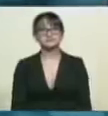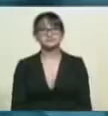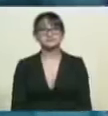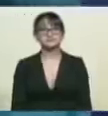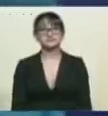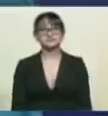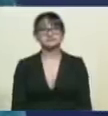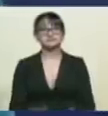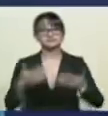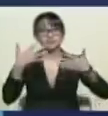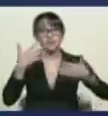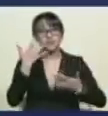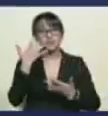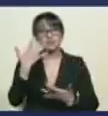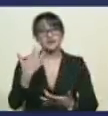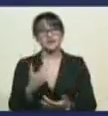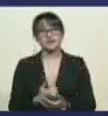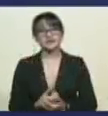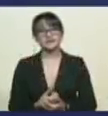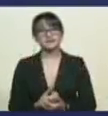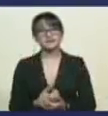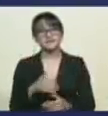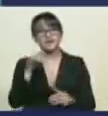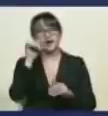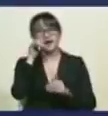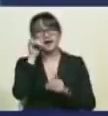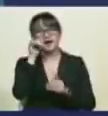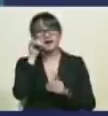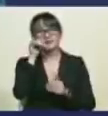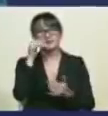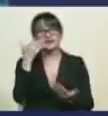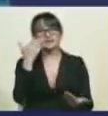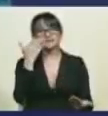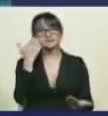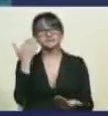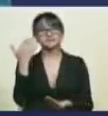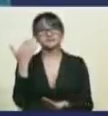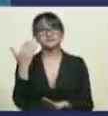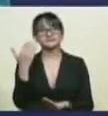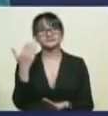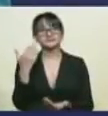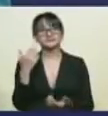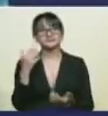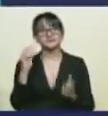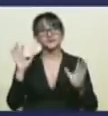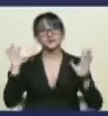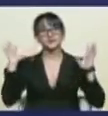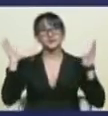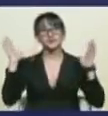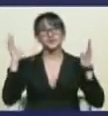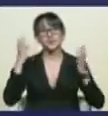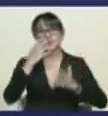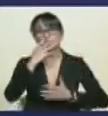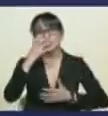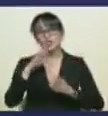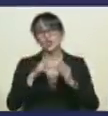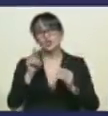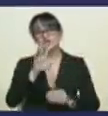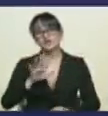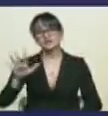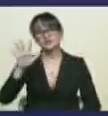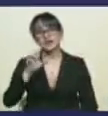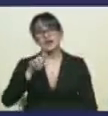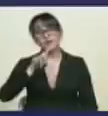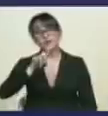Para poder, vamos a mandarle a través de estas cámaras, vamos a mandarle una bulla a toda Venezuela, la cuenta de tres.